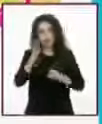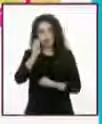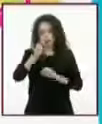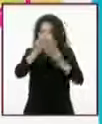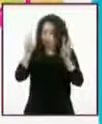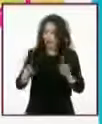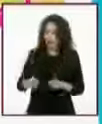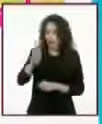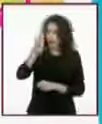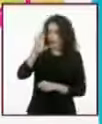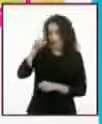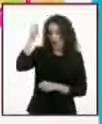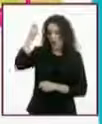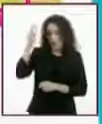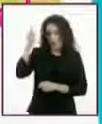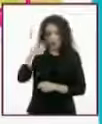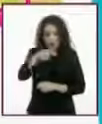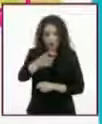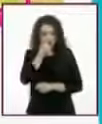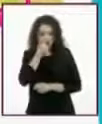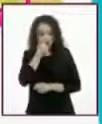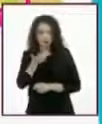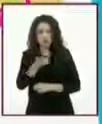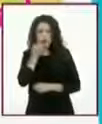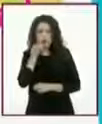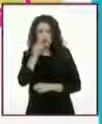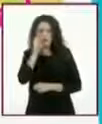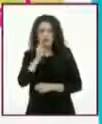de secundaria es el de mayor relevancia.